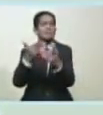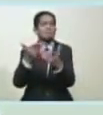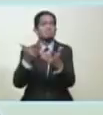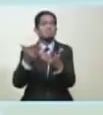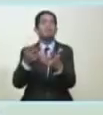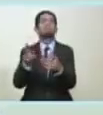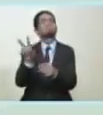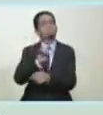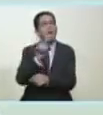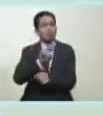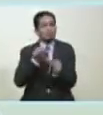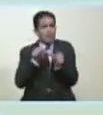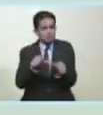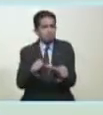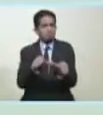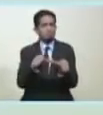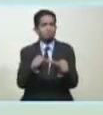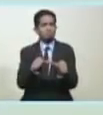Venezuela va a luchar.